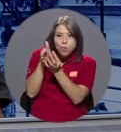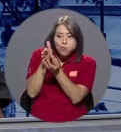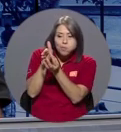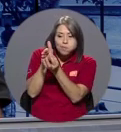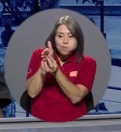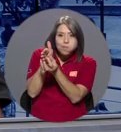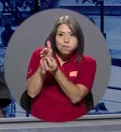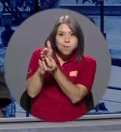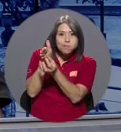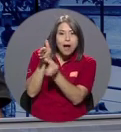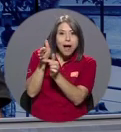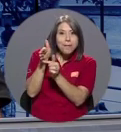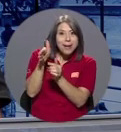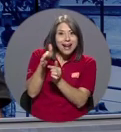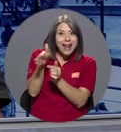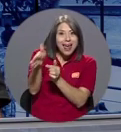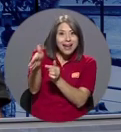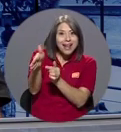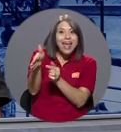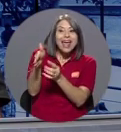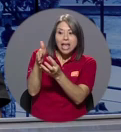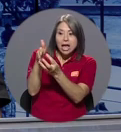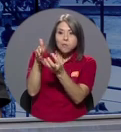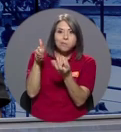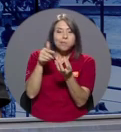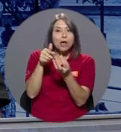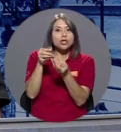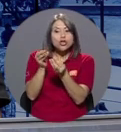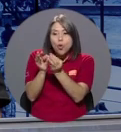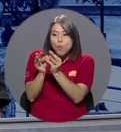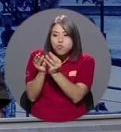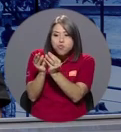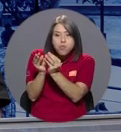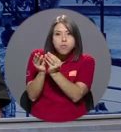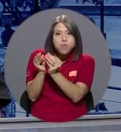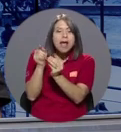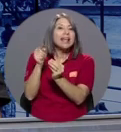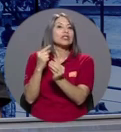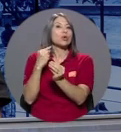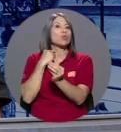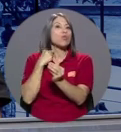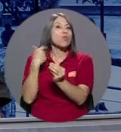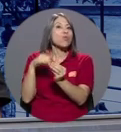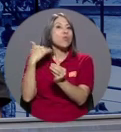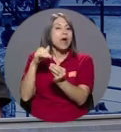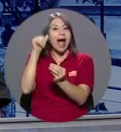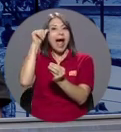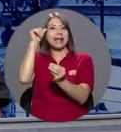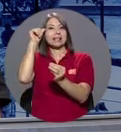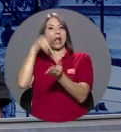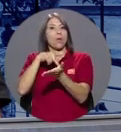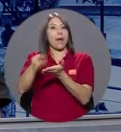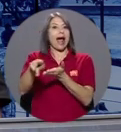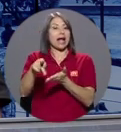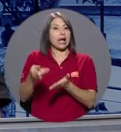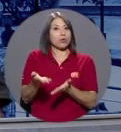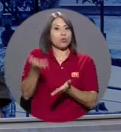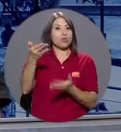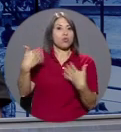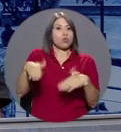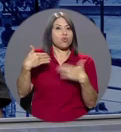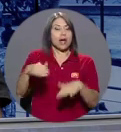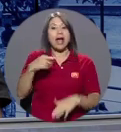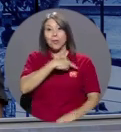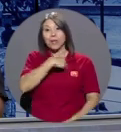nadar, adquirió un valor bastante importante en el mercado asiático, producto de que los chinos lo